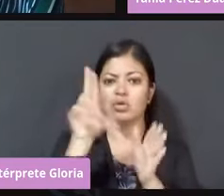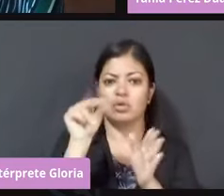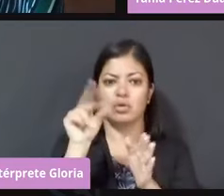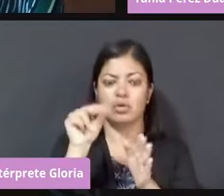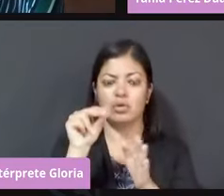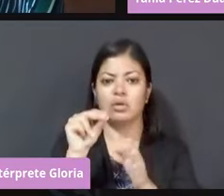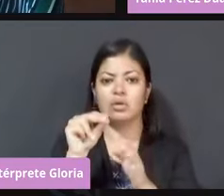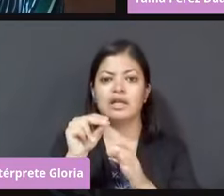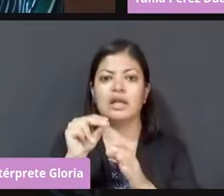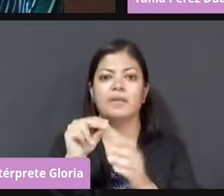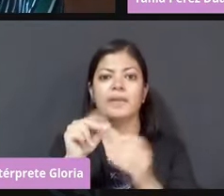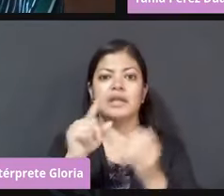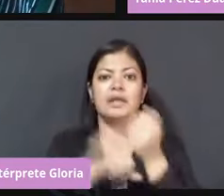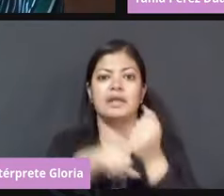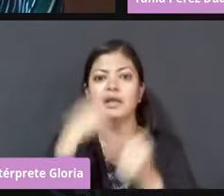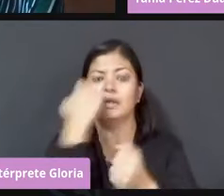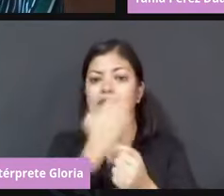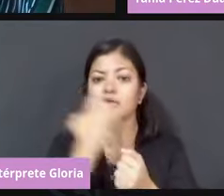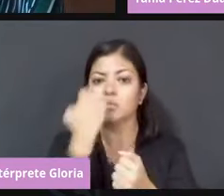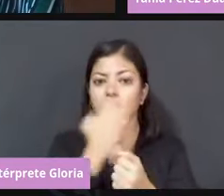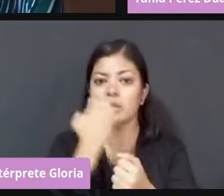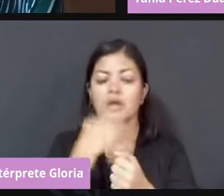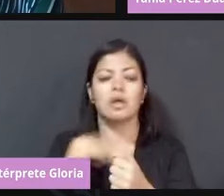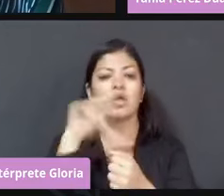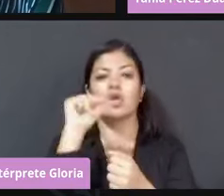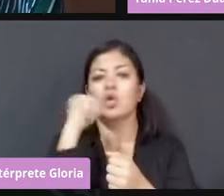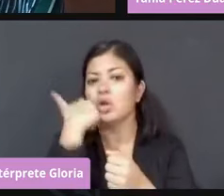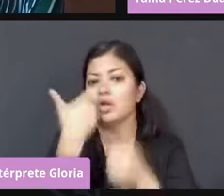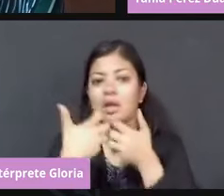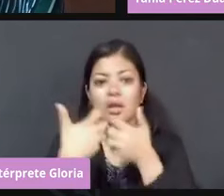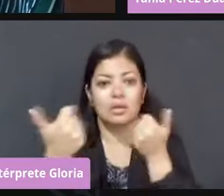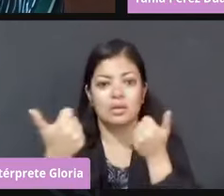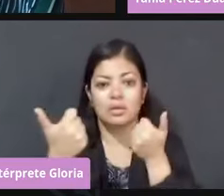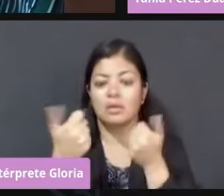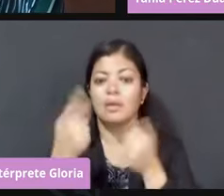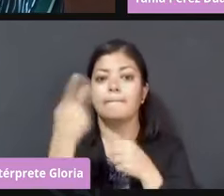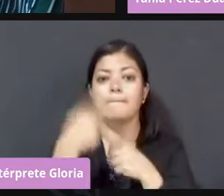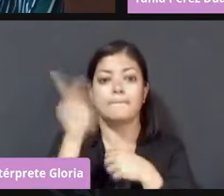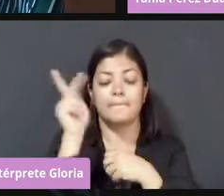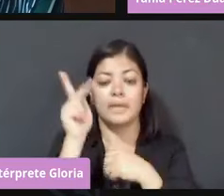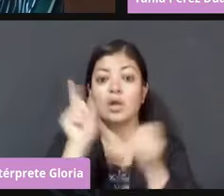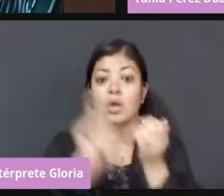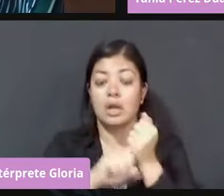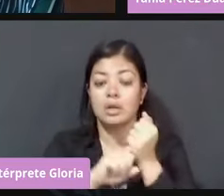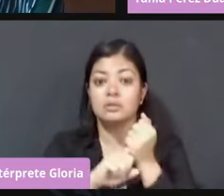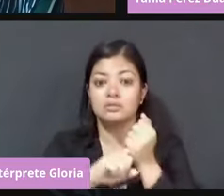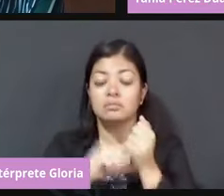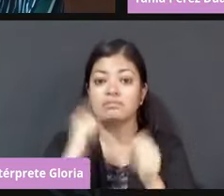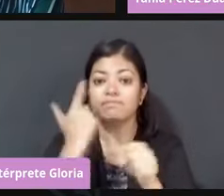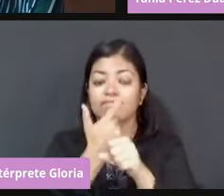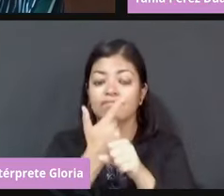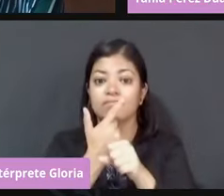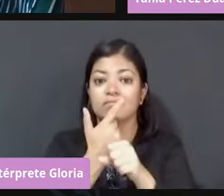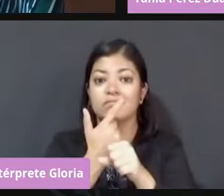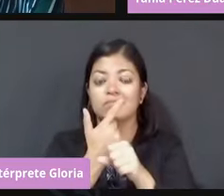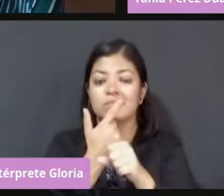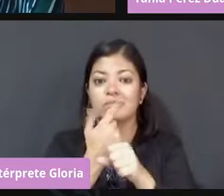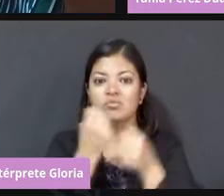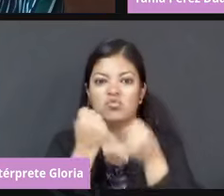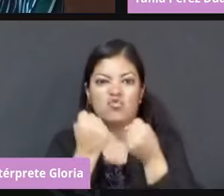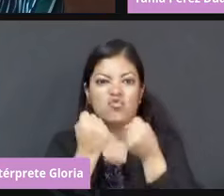dejan en la escuela, no me quiero separar, pero encontramos como conductas muy